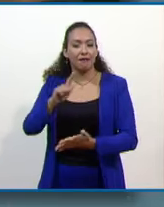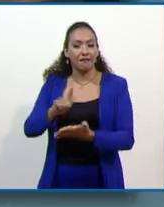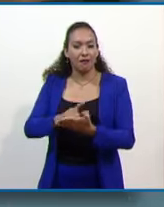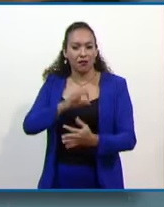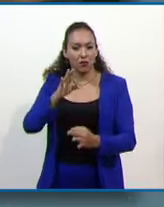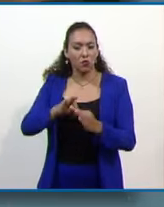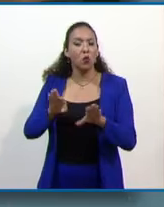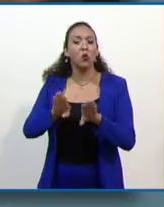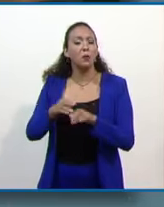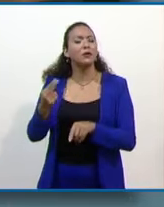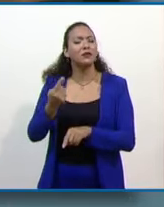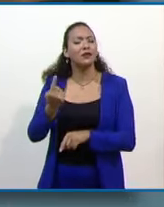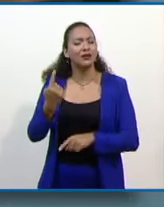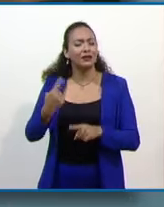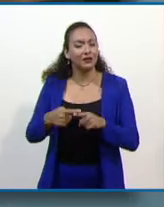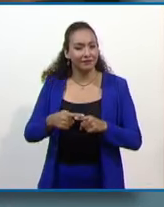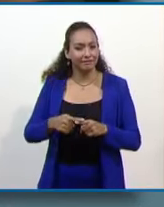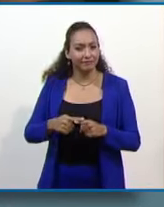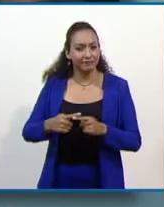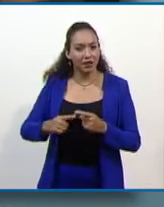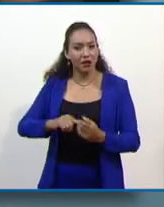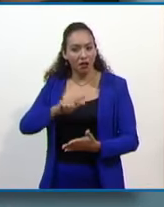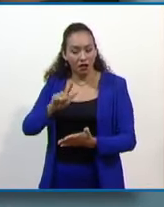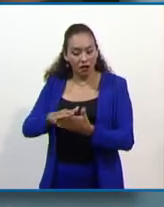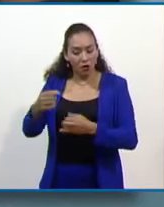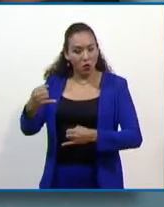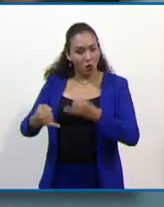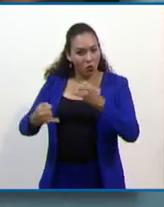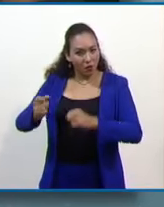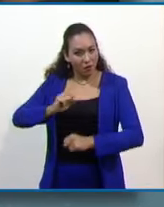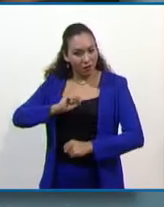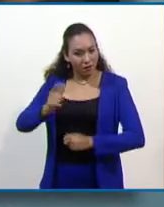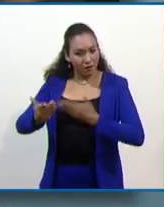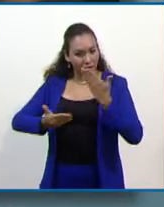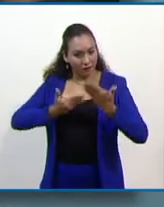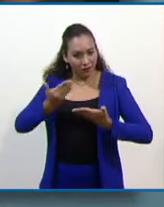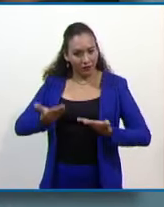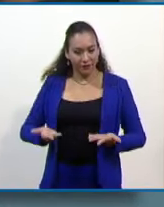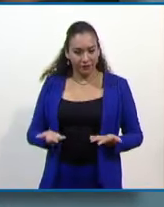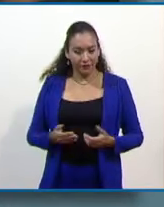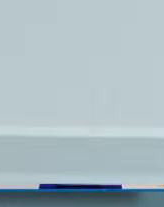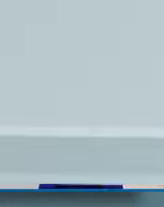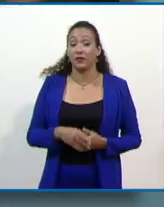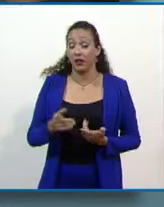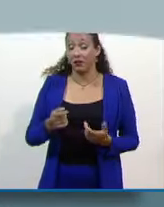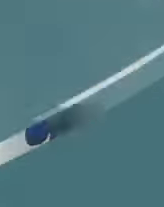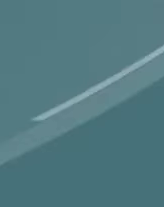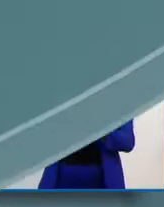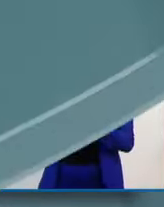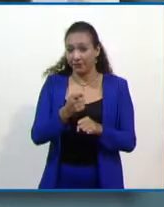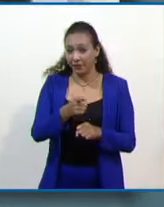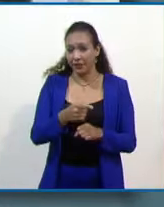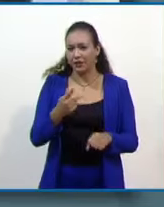lamentaron que la sociedad no distingue el trabajo de las y los jueces y el de las fiscalías.